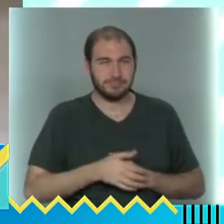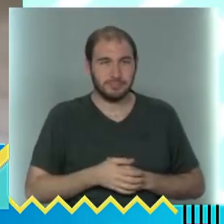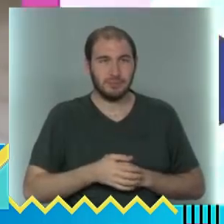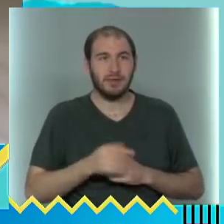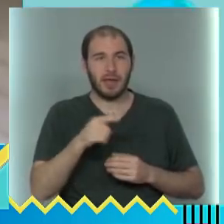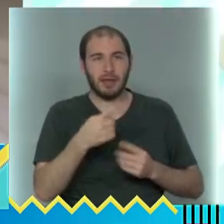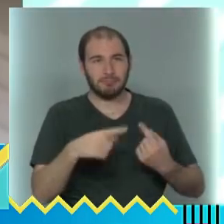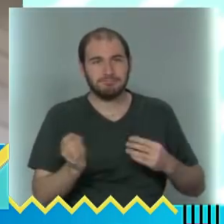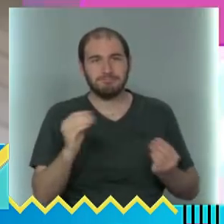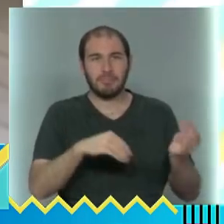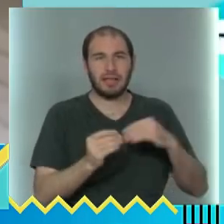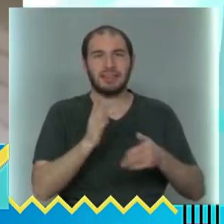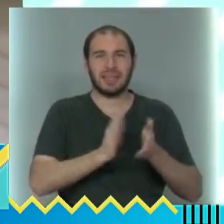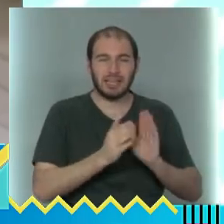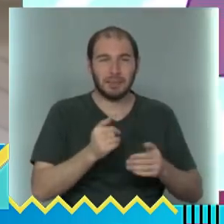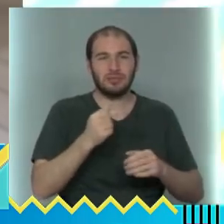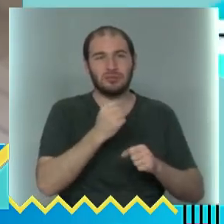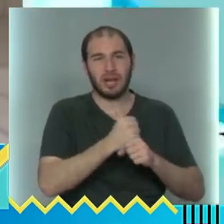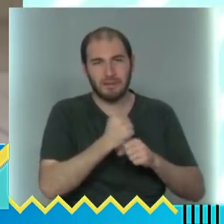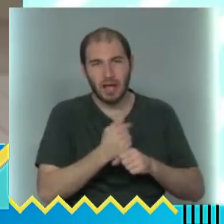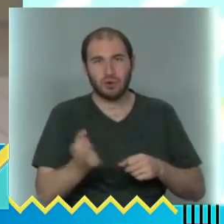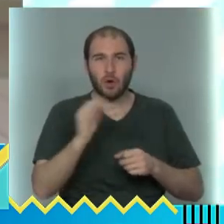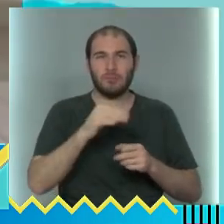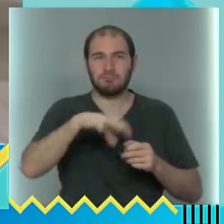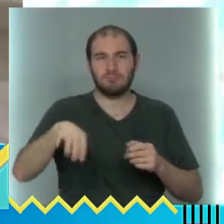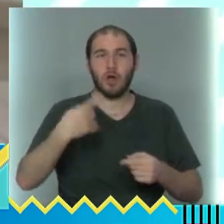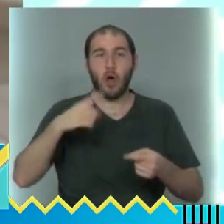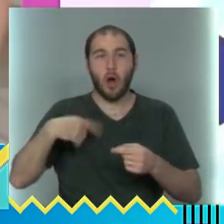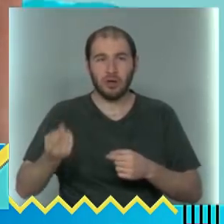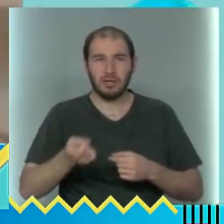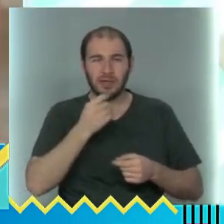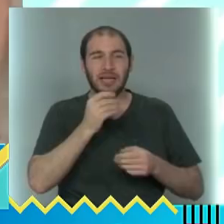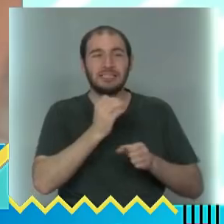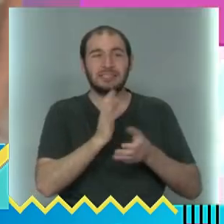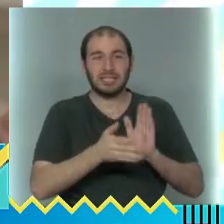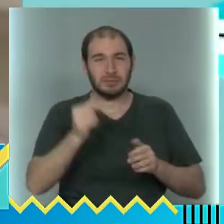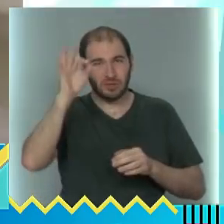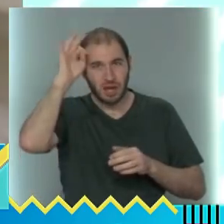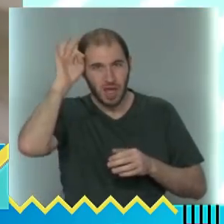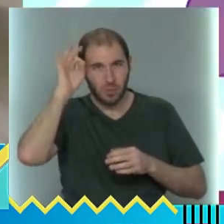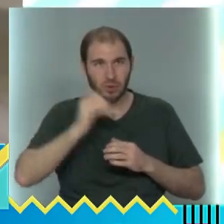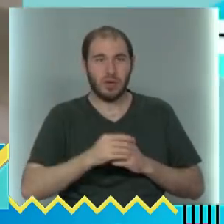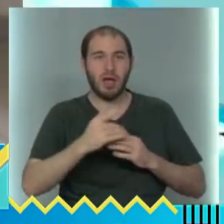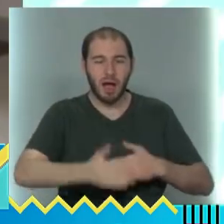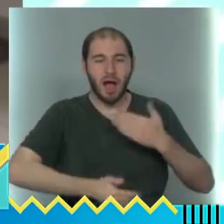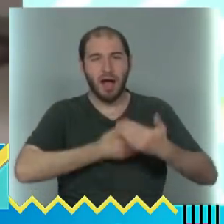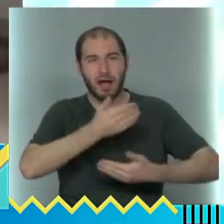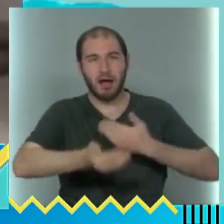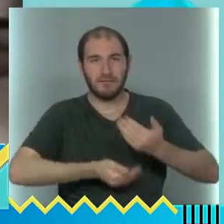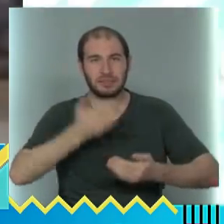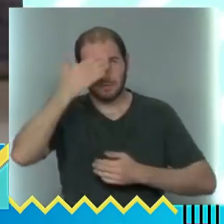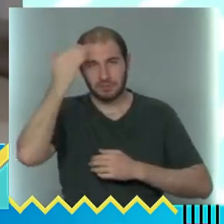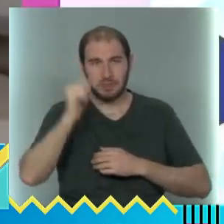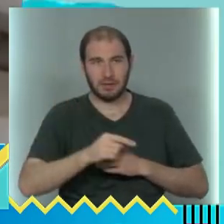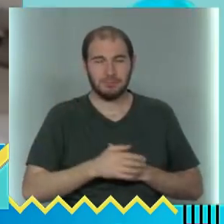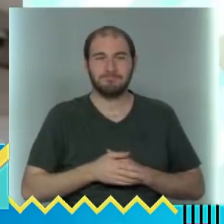irán sumando terapia ocupacional u otras especialidades, terapia neurocognitiva y demás, en el avance de la